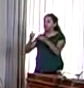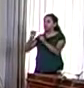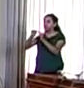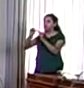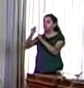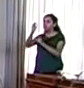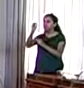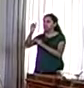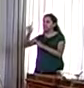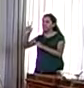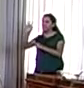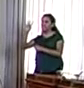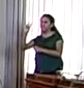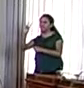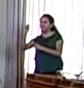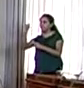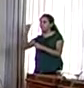número